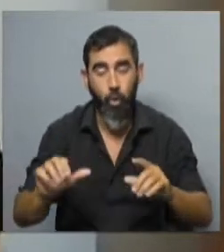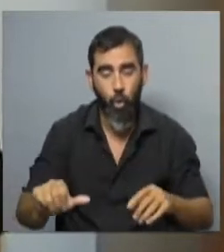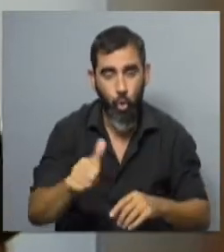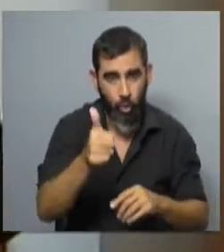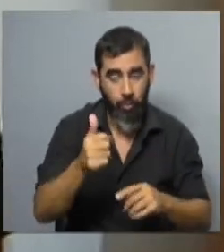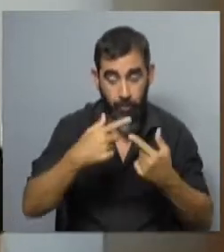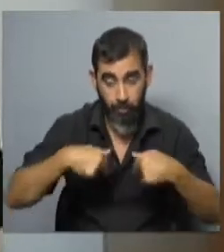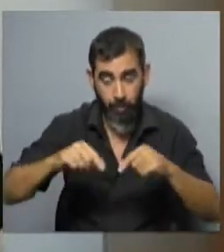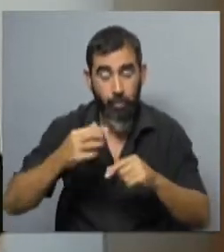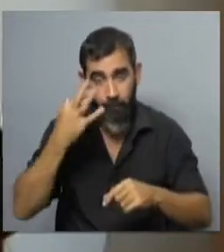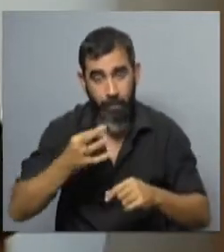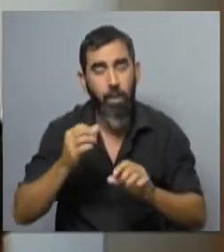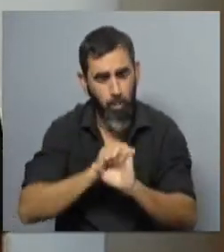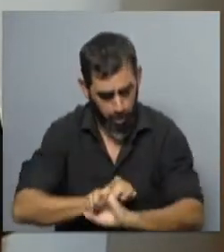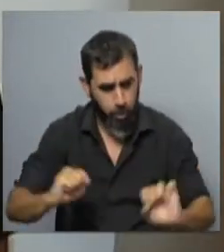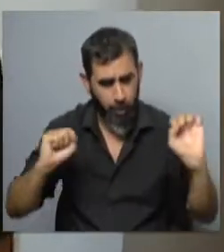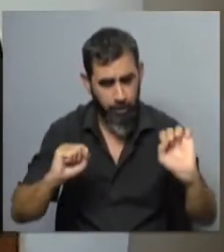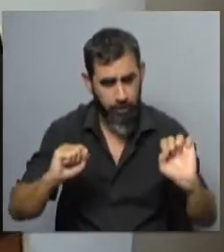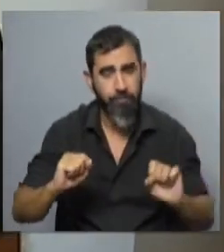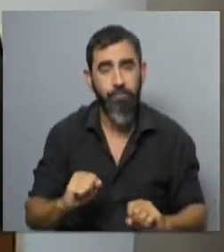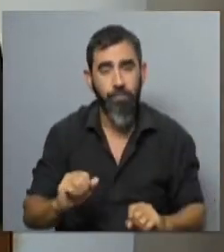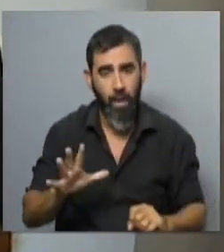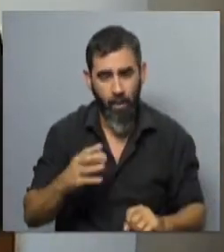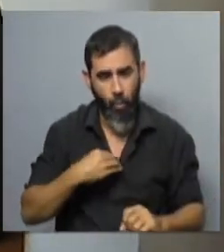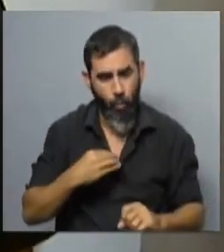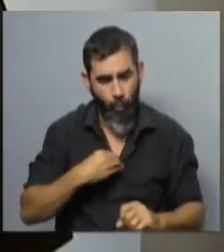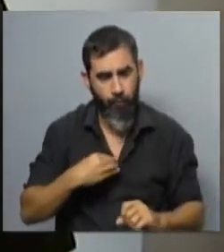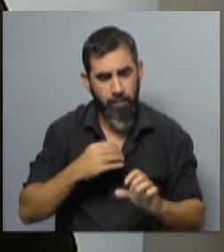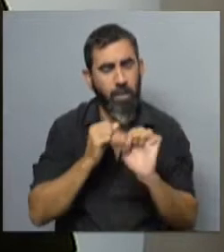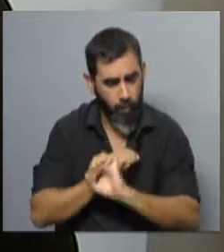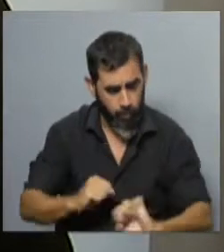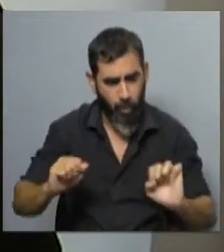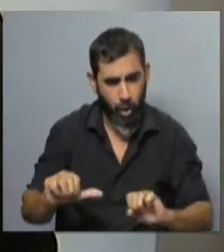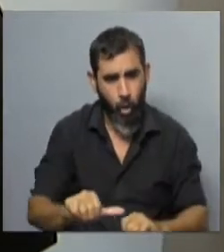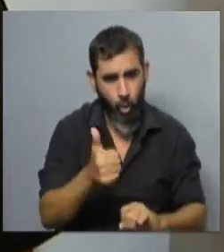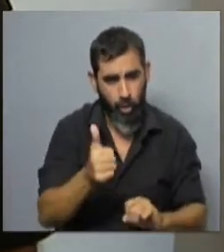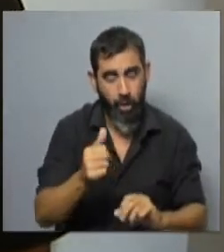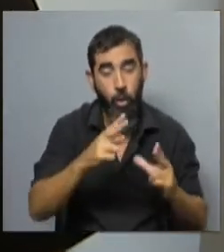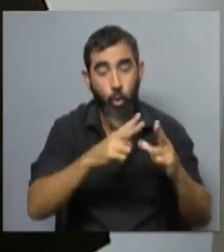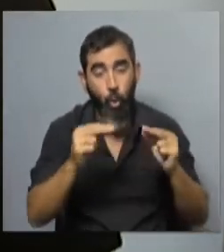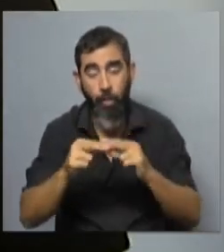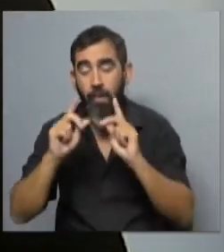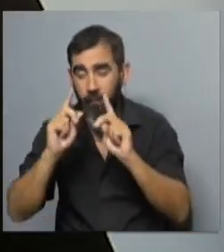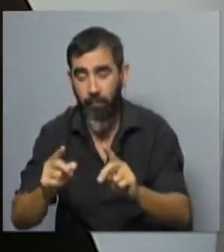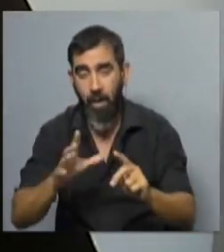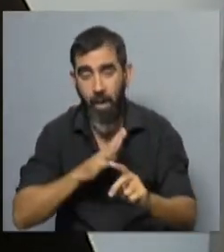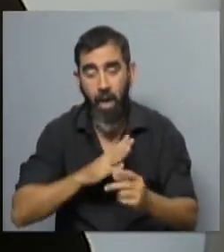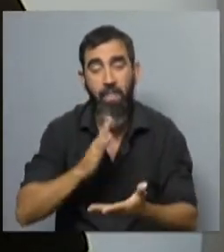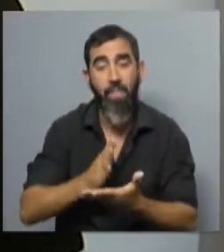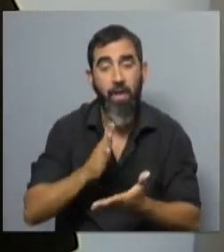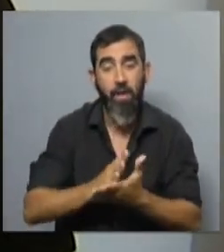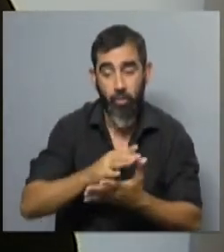Para nosotros era totalmente viable, teníamos fe que sí se podía lograr y que los cooperativistas también teníamos derecho